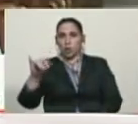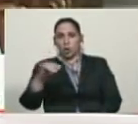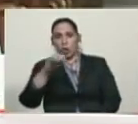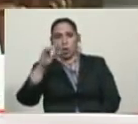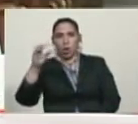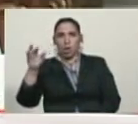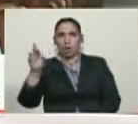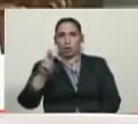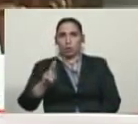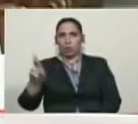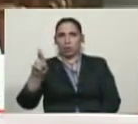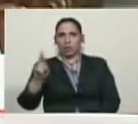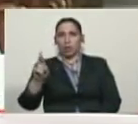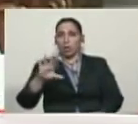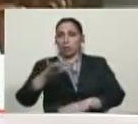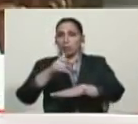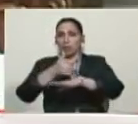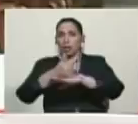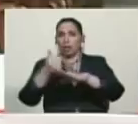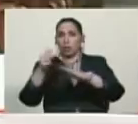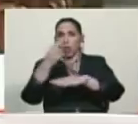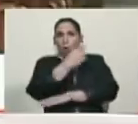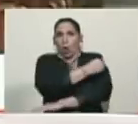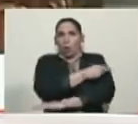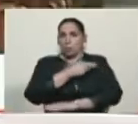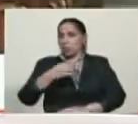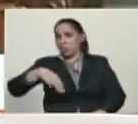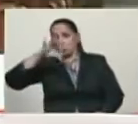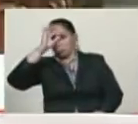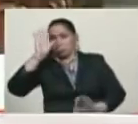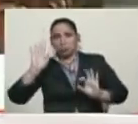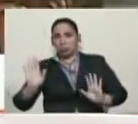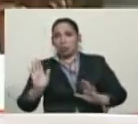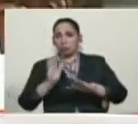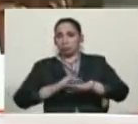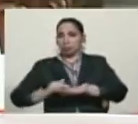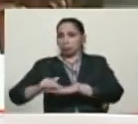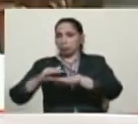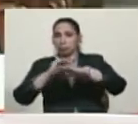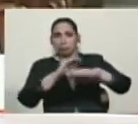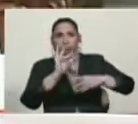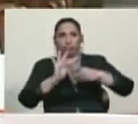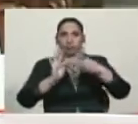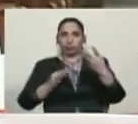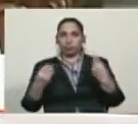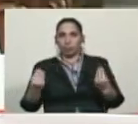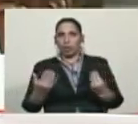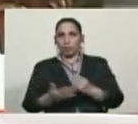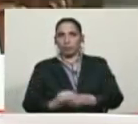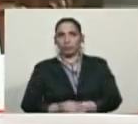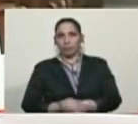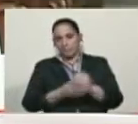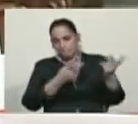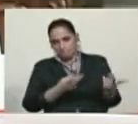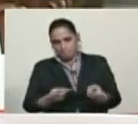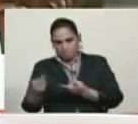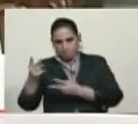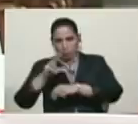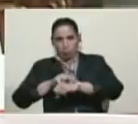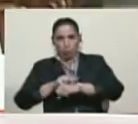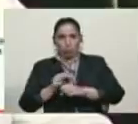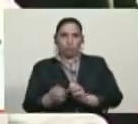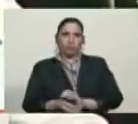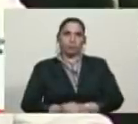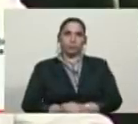tiempo no sé cómo funcionaba ese hospital en esa época bueno bienvenido a torreal les hizo